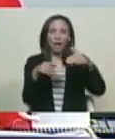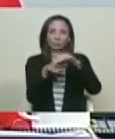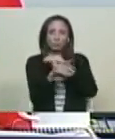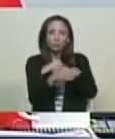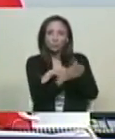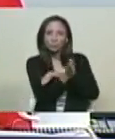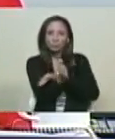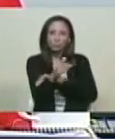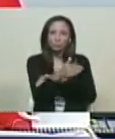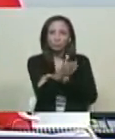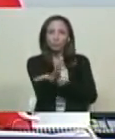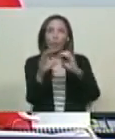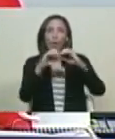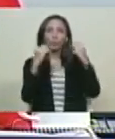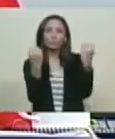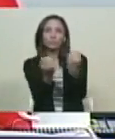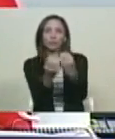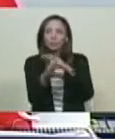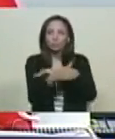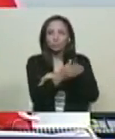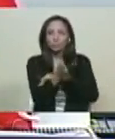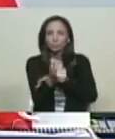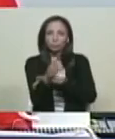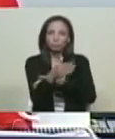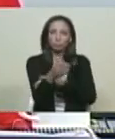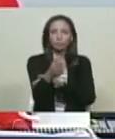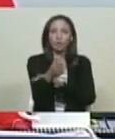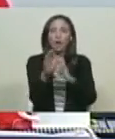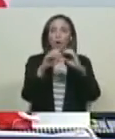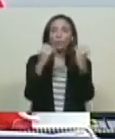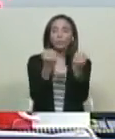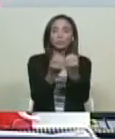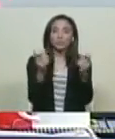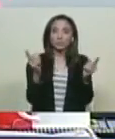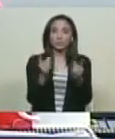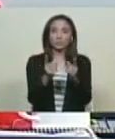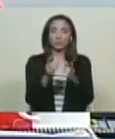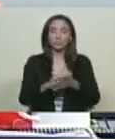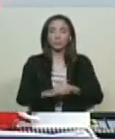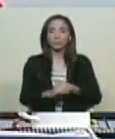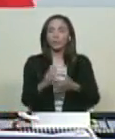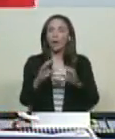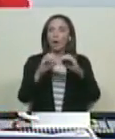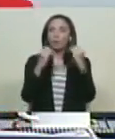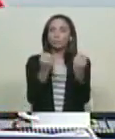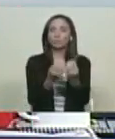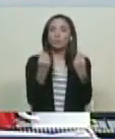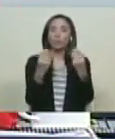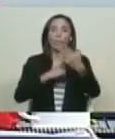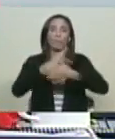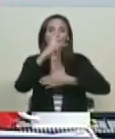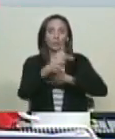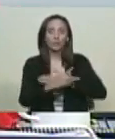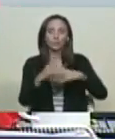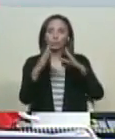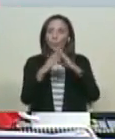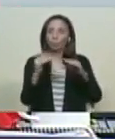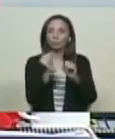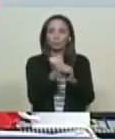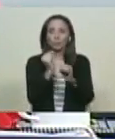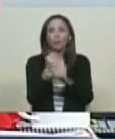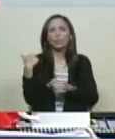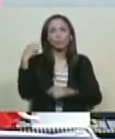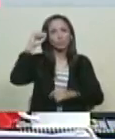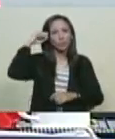de oficinas y teníamos una oficina pequeñita por allá en una esquina y en esa oficina planificábamos todo. Yo recuerdo